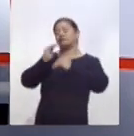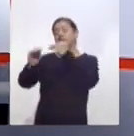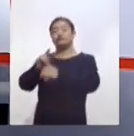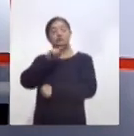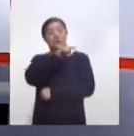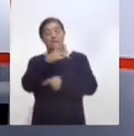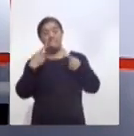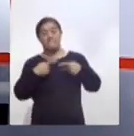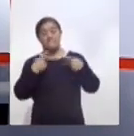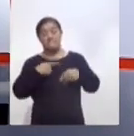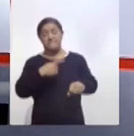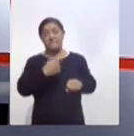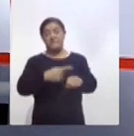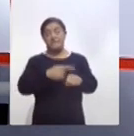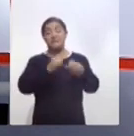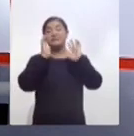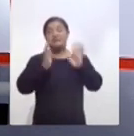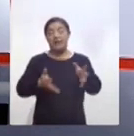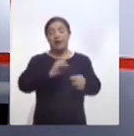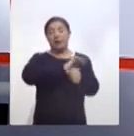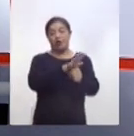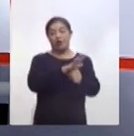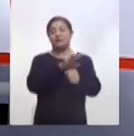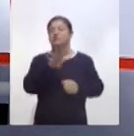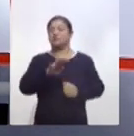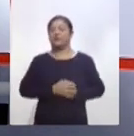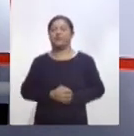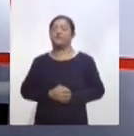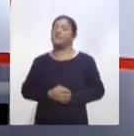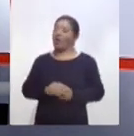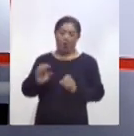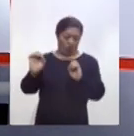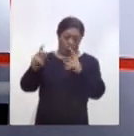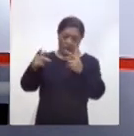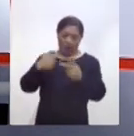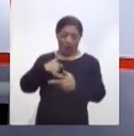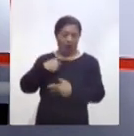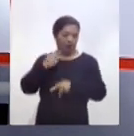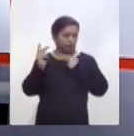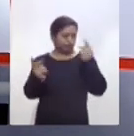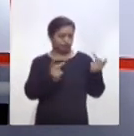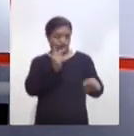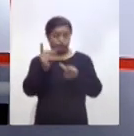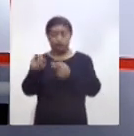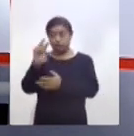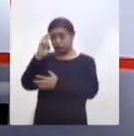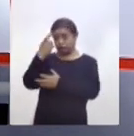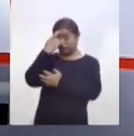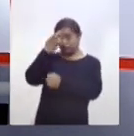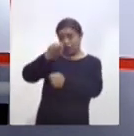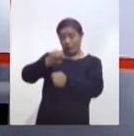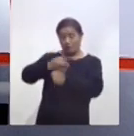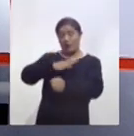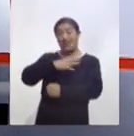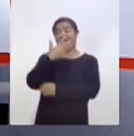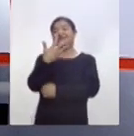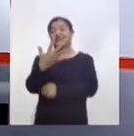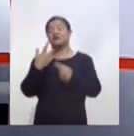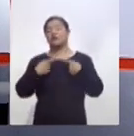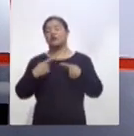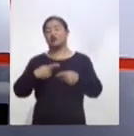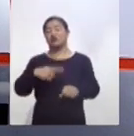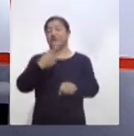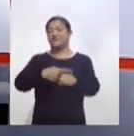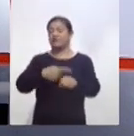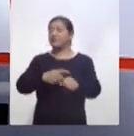positivos de COVID-19. Tomamos muy en cuenta su sugerencia. Le recuerdo que hasta el momento son